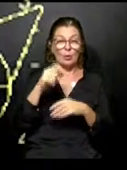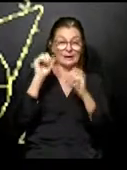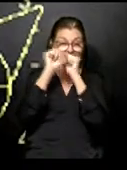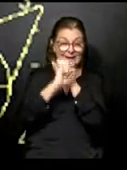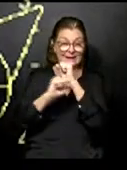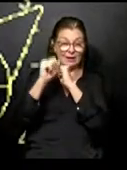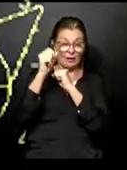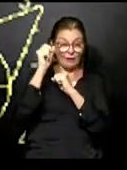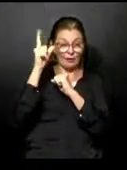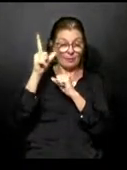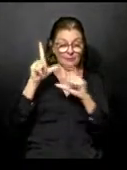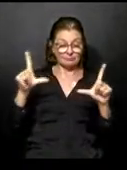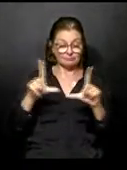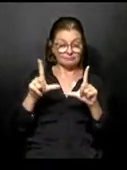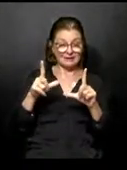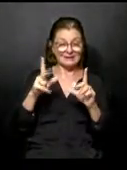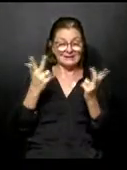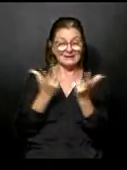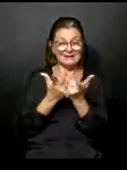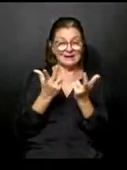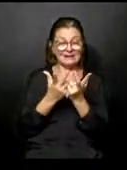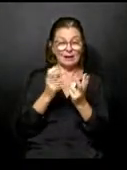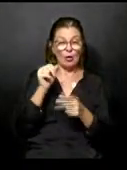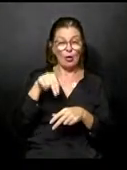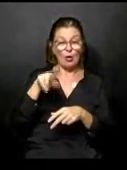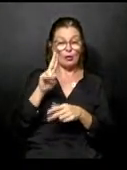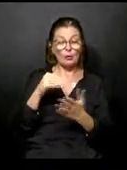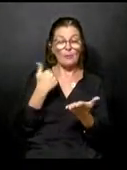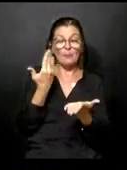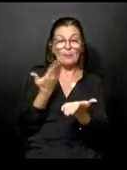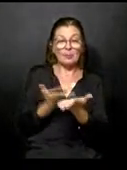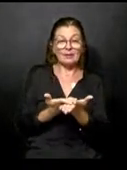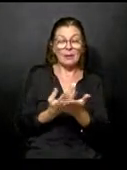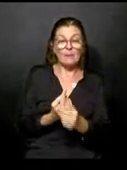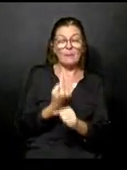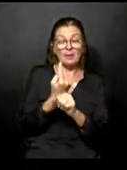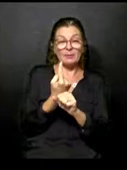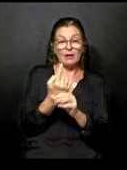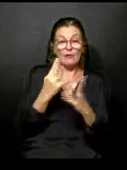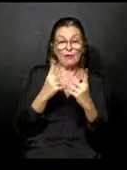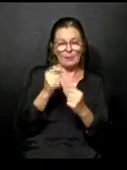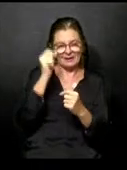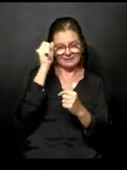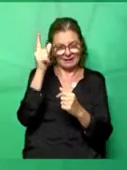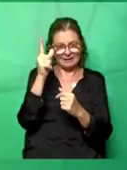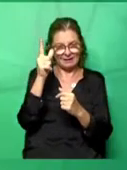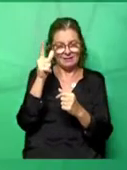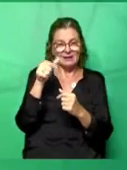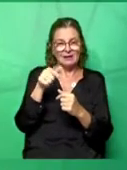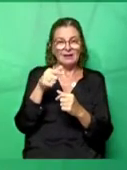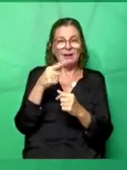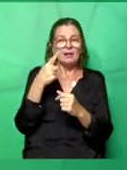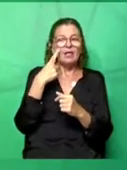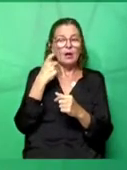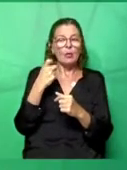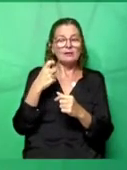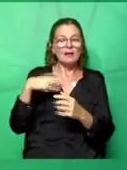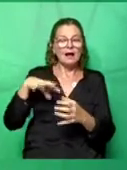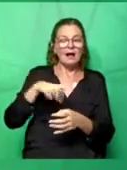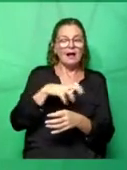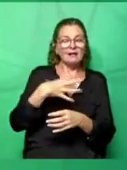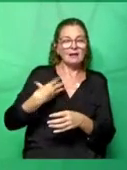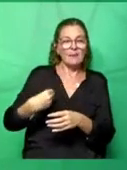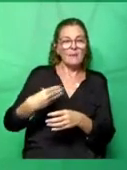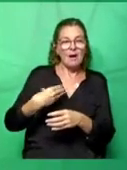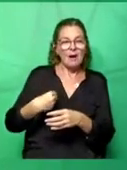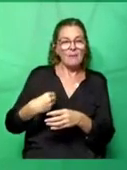informático oriundo de 33 presentará en la ONU el que asegura es el primer modelo de inteligencia artificial que detecta precozmente el cáncer de